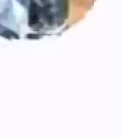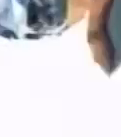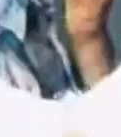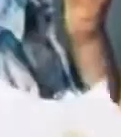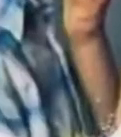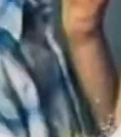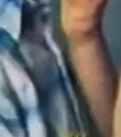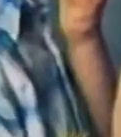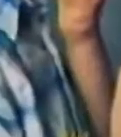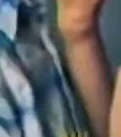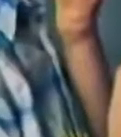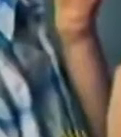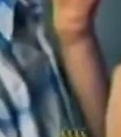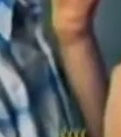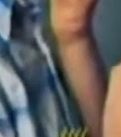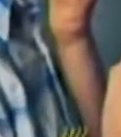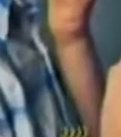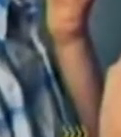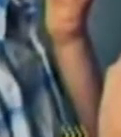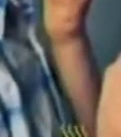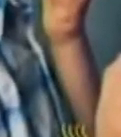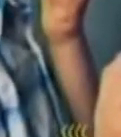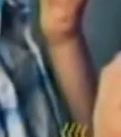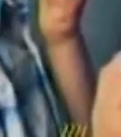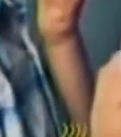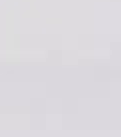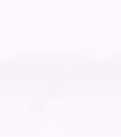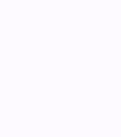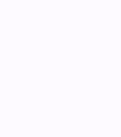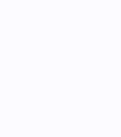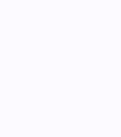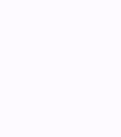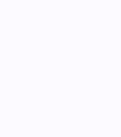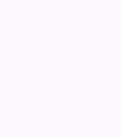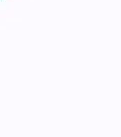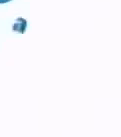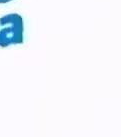A continuación, Matemática Quinto Primaria.